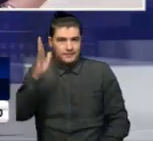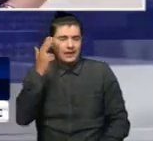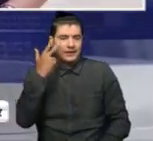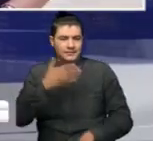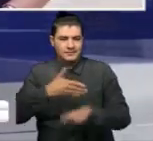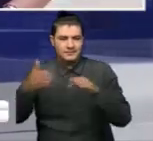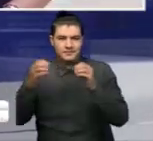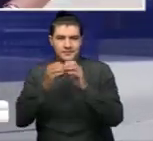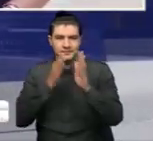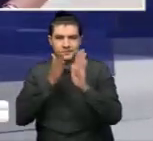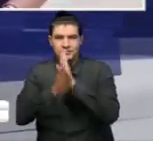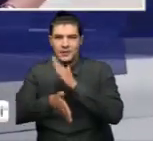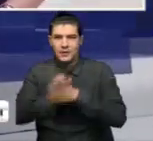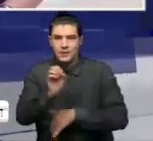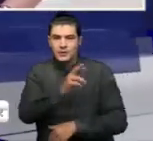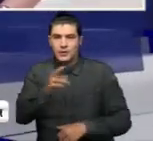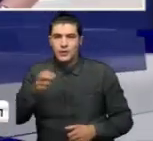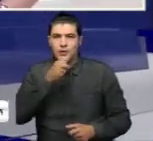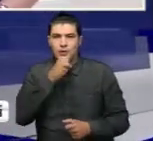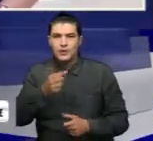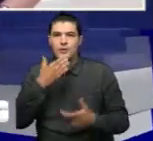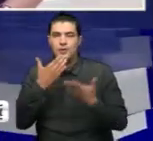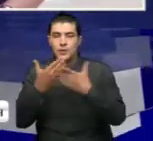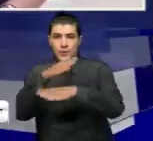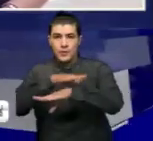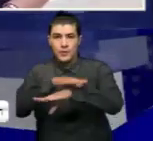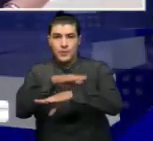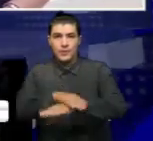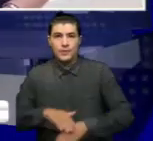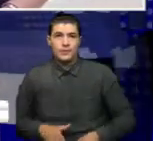cámara de leonardo lemus les informo pilar velázquez para oriente noticias